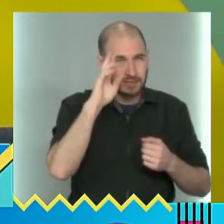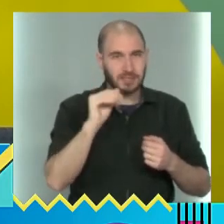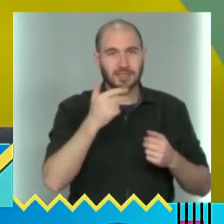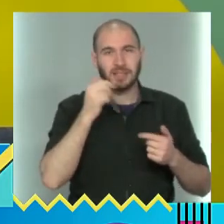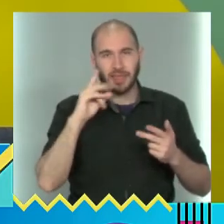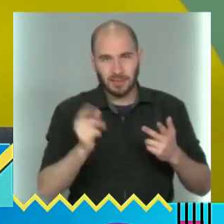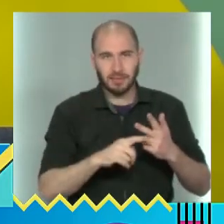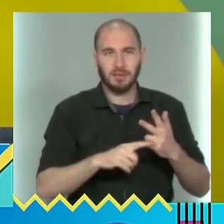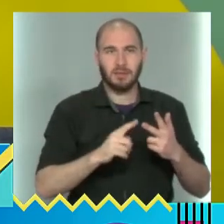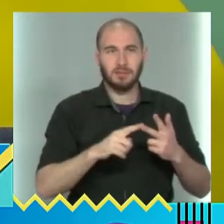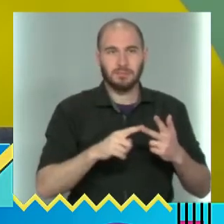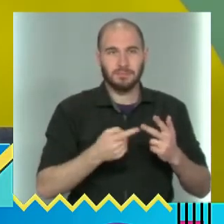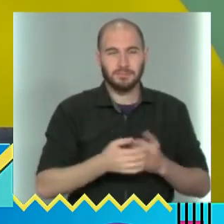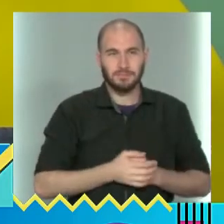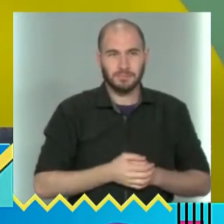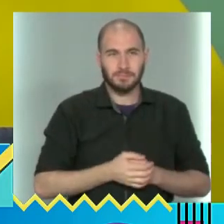al-Sadat